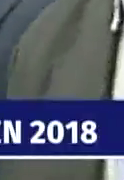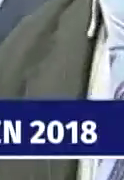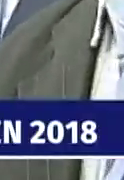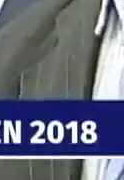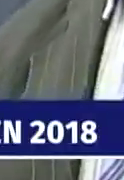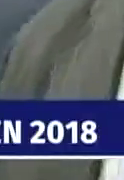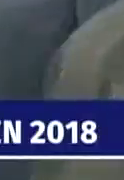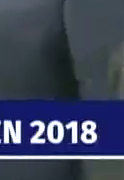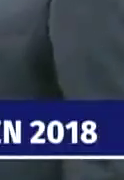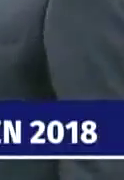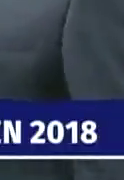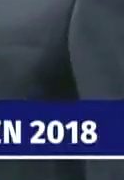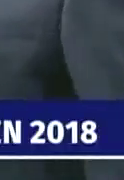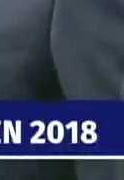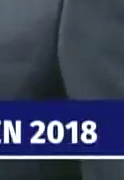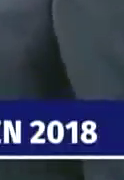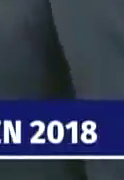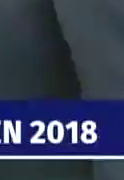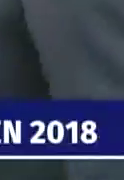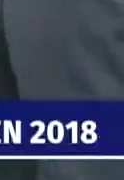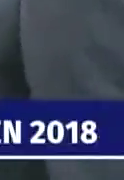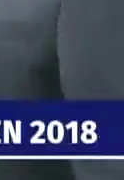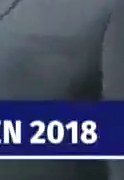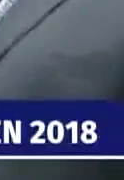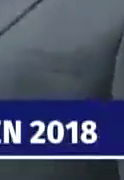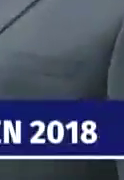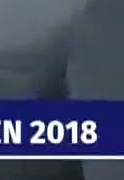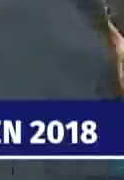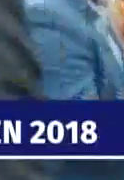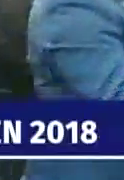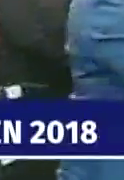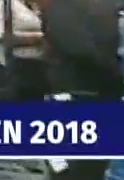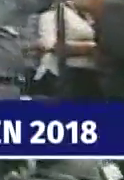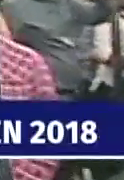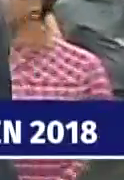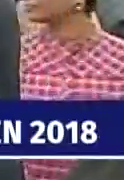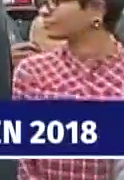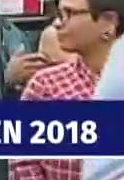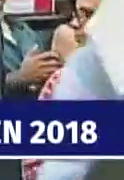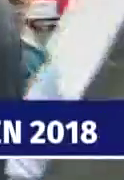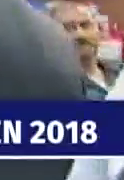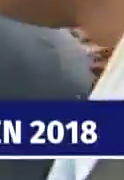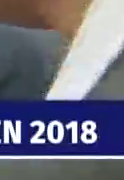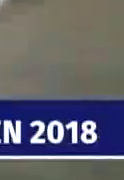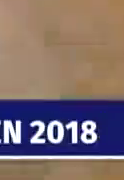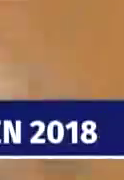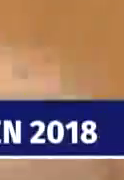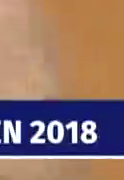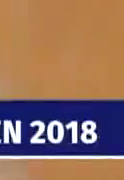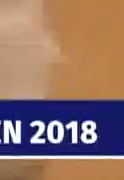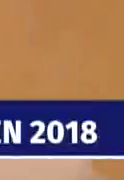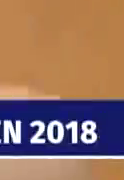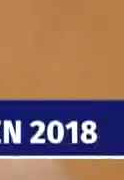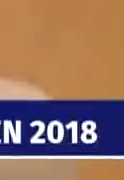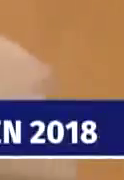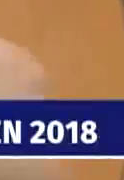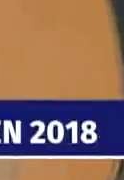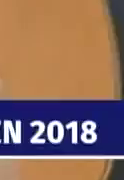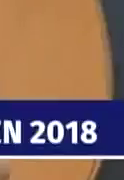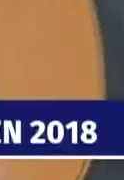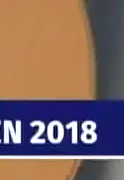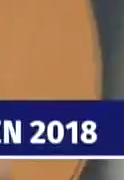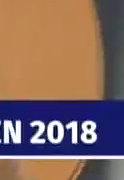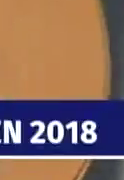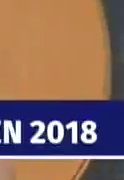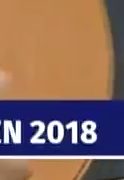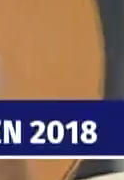de la Feria Internacional del Libro año 2018. Y continuamos allí observando el desplazamiento de la máxima autoridad de Venezuela,